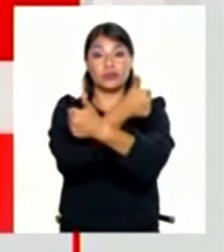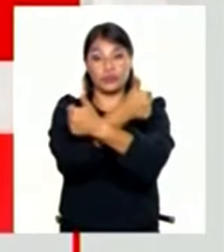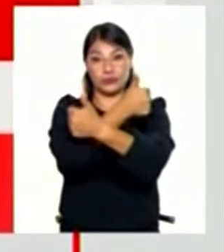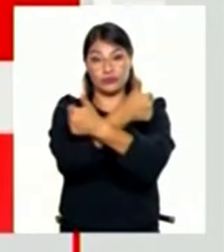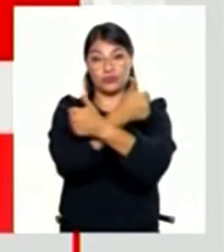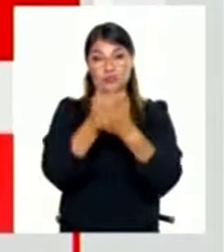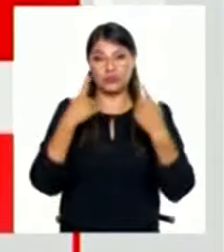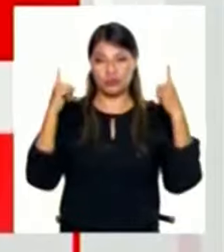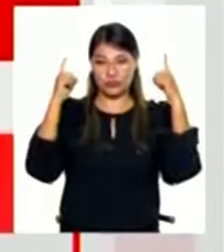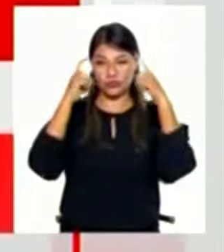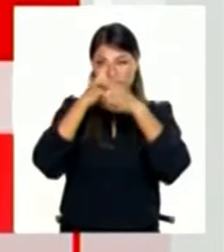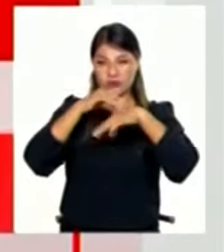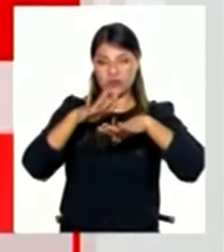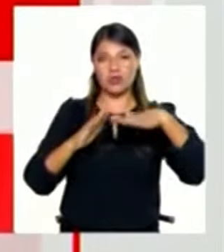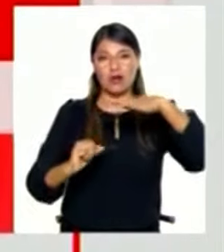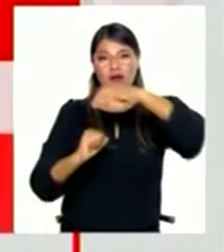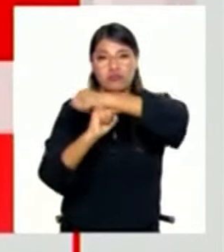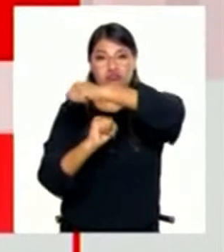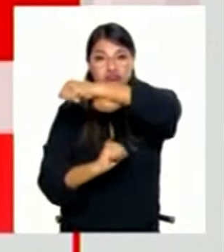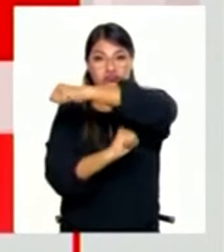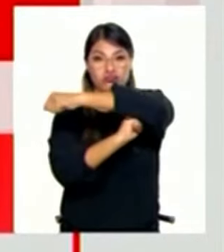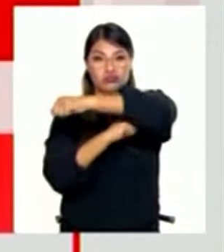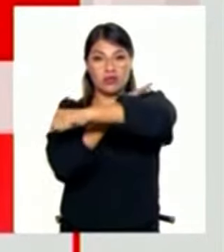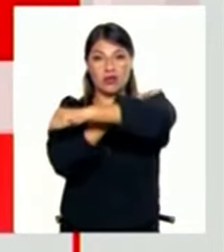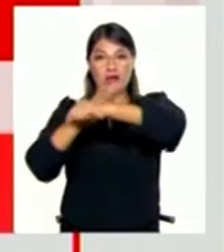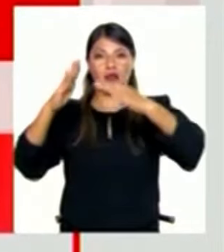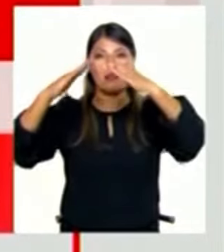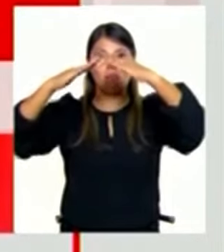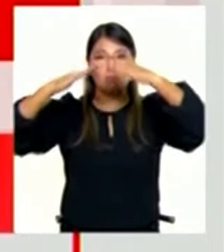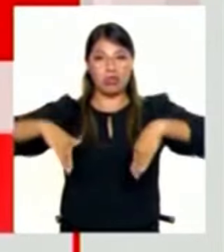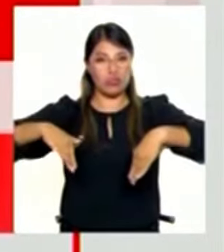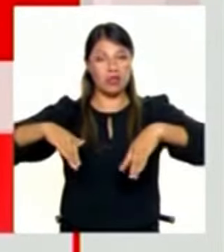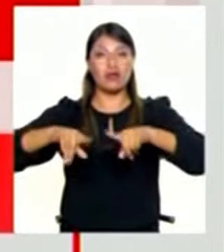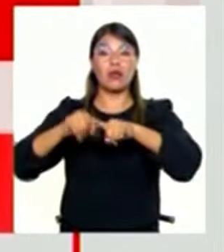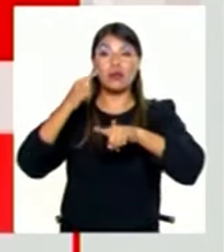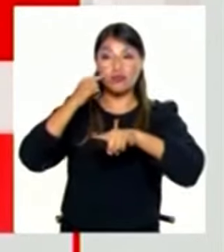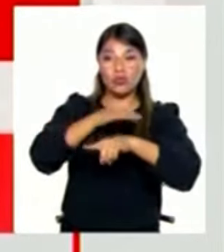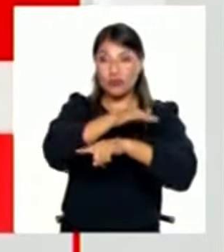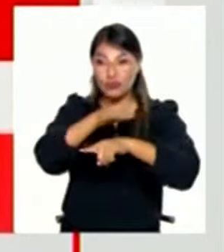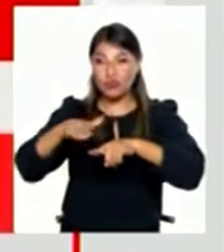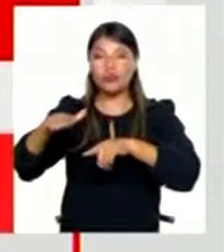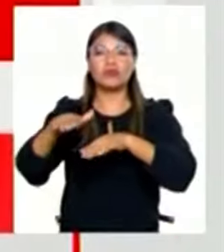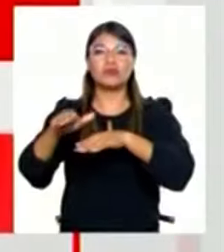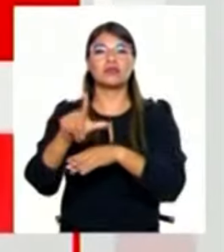generaron el colapso del puente provisional de Angasmayo en la vía Los Libertadores.